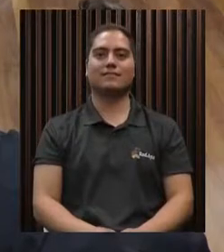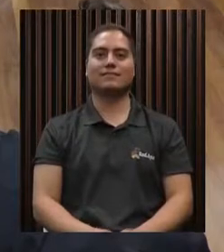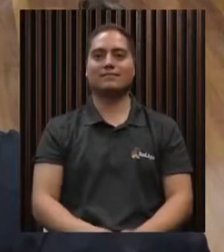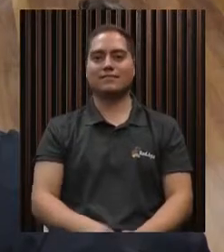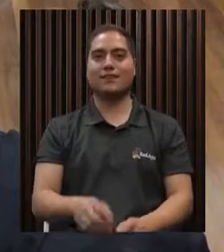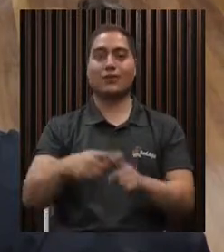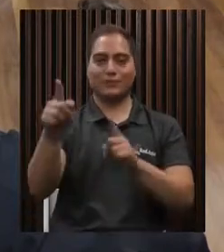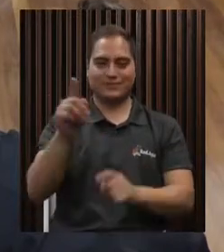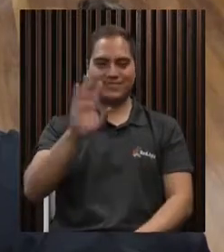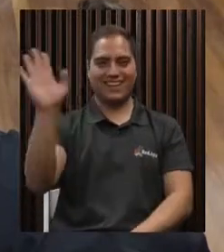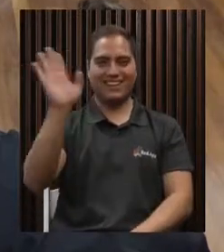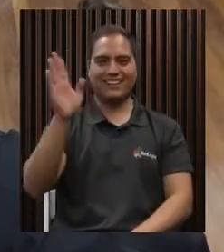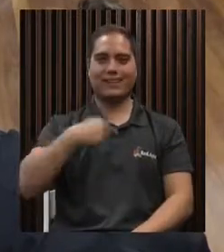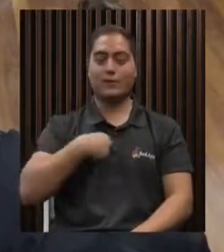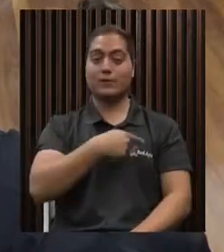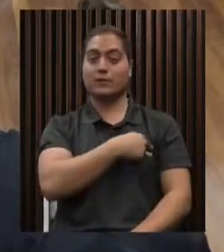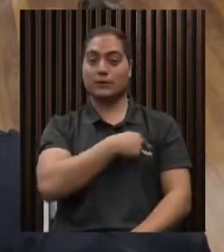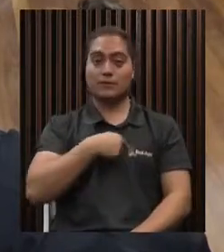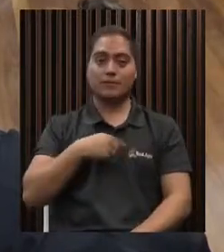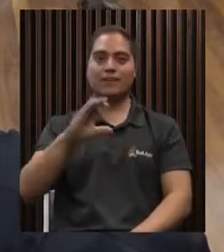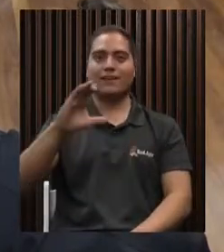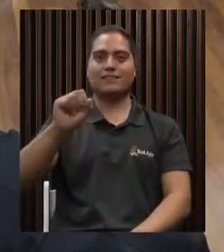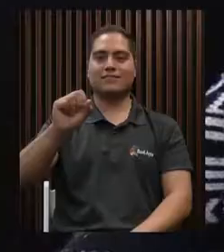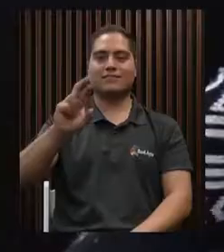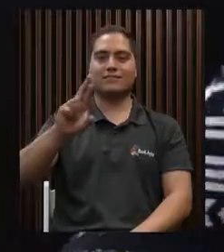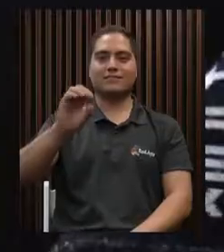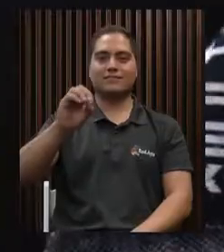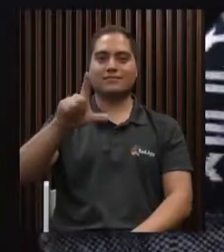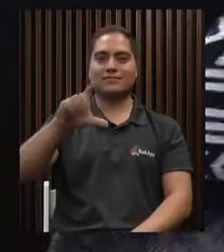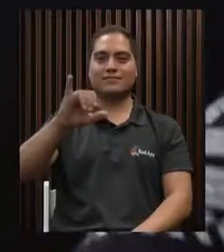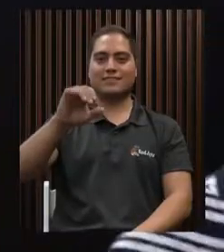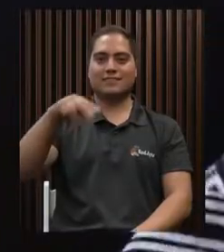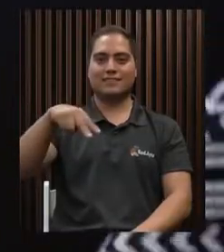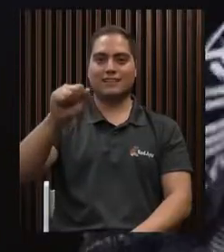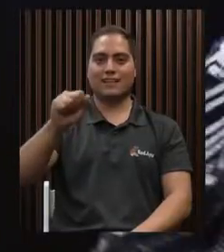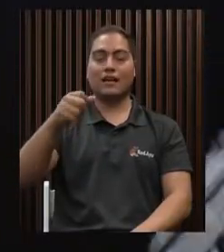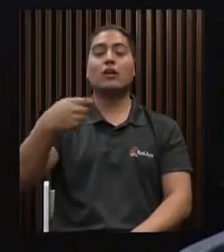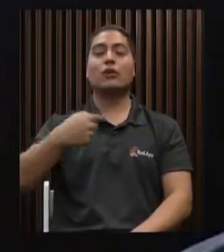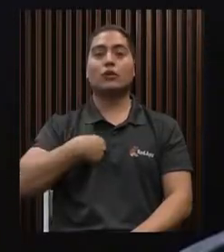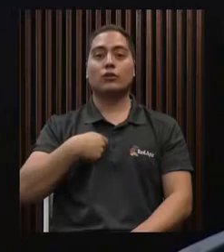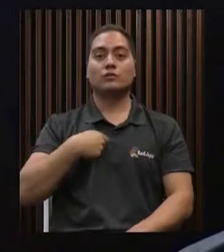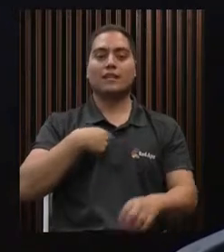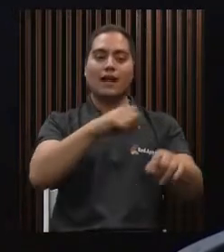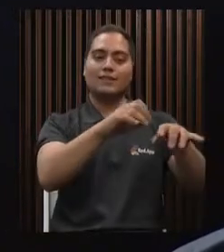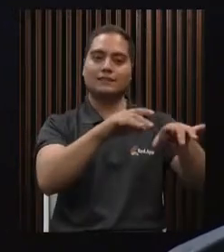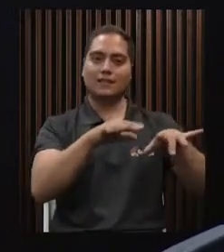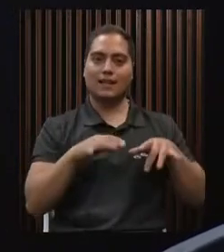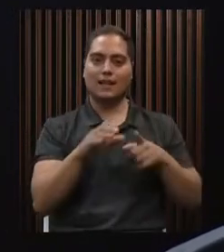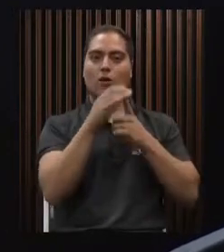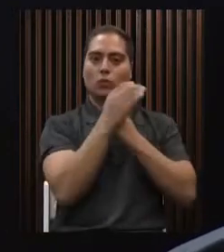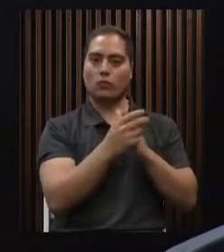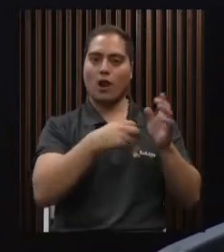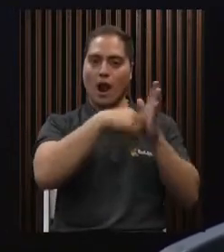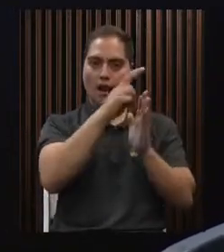Hola, mi nombre es Carolina Negrete. Yo soy de la Subsecretaría de las Culturas y las Artes.